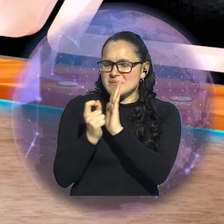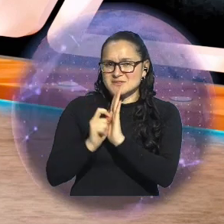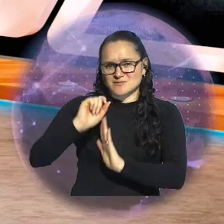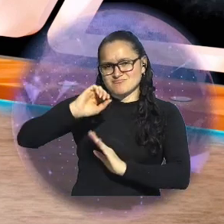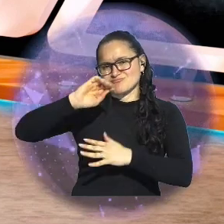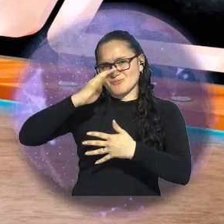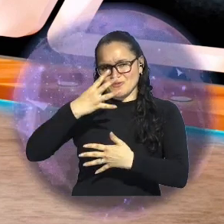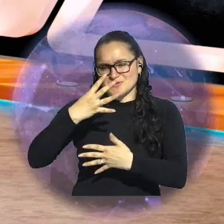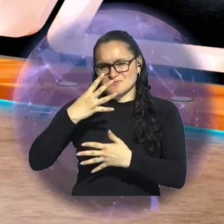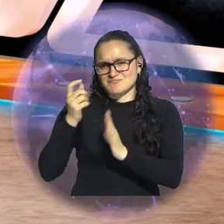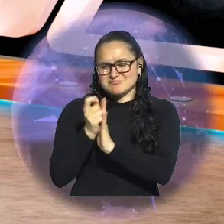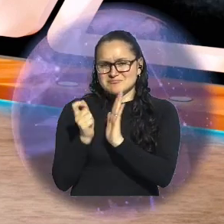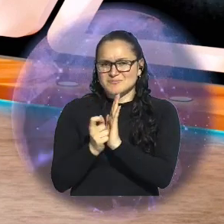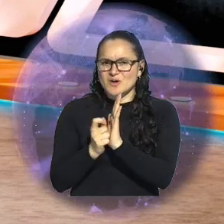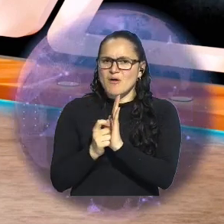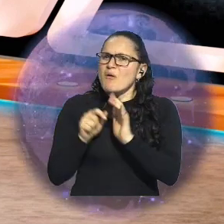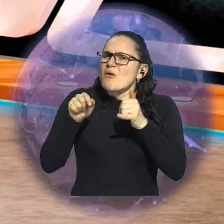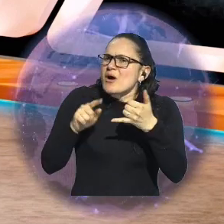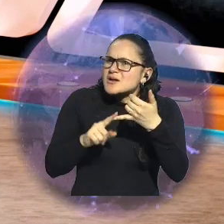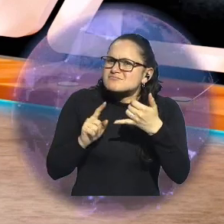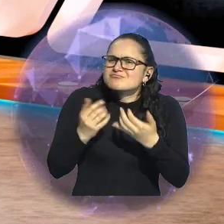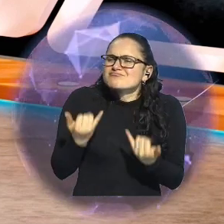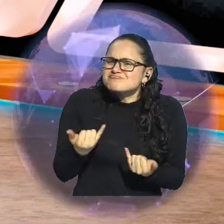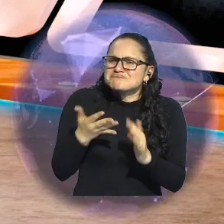las novedades de este informe